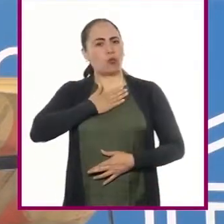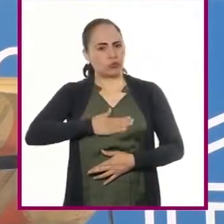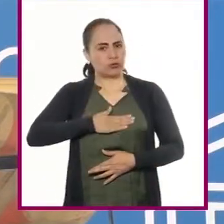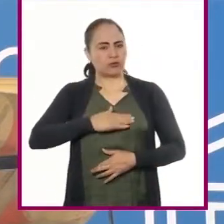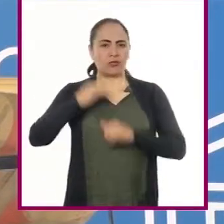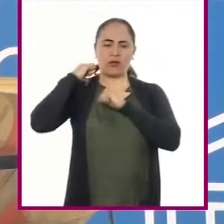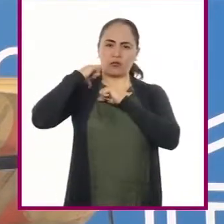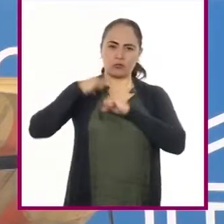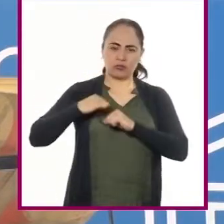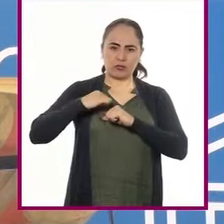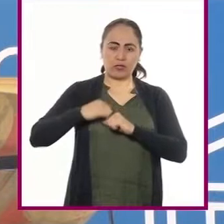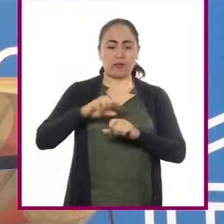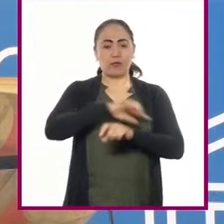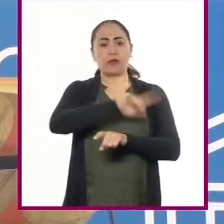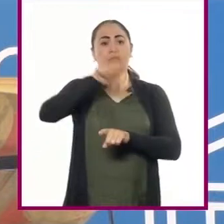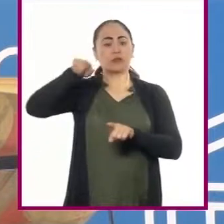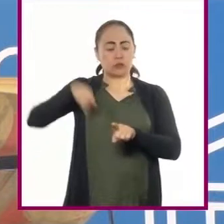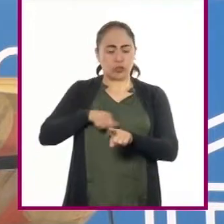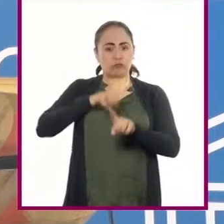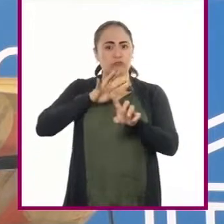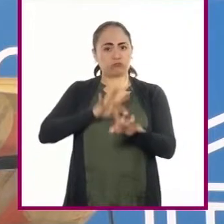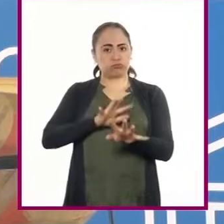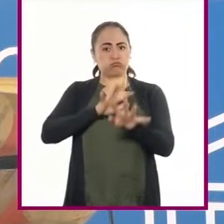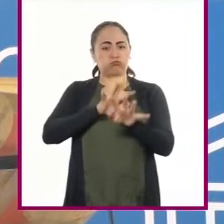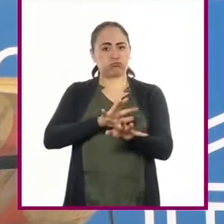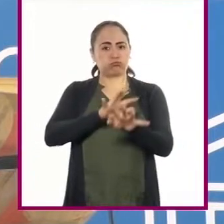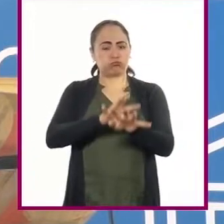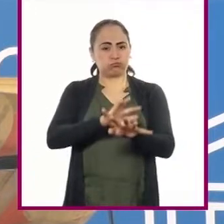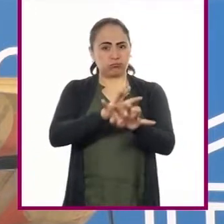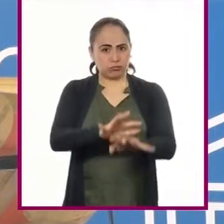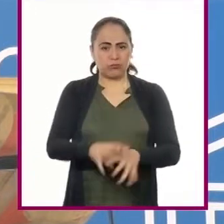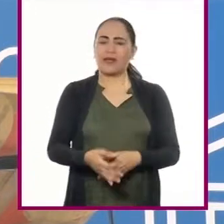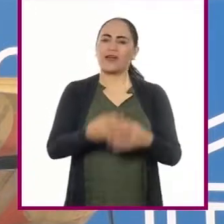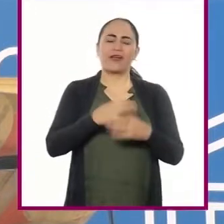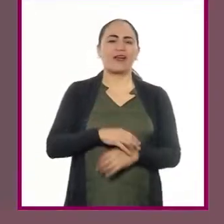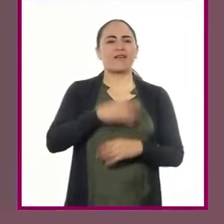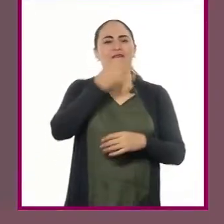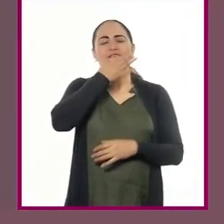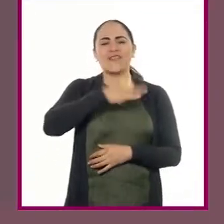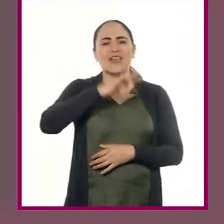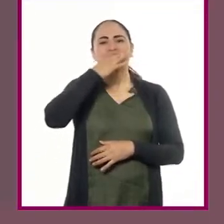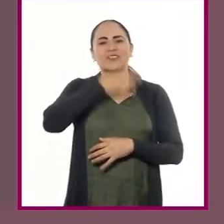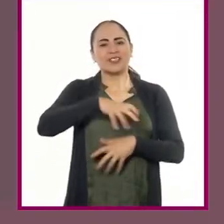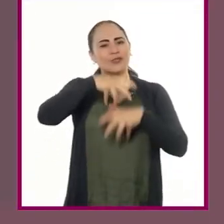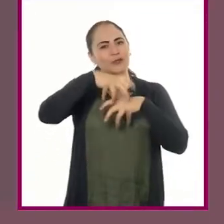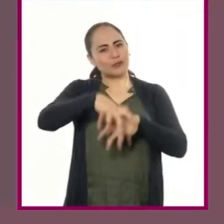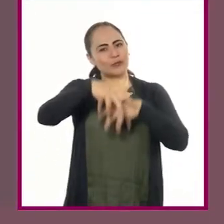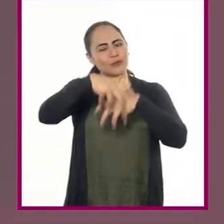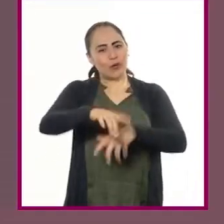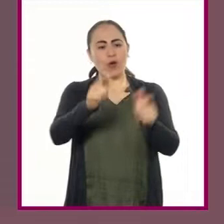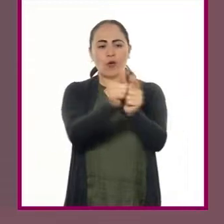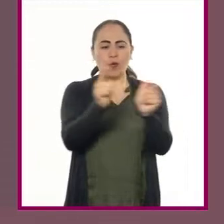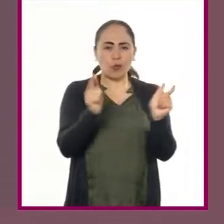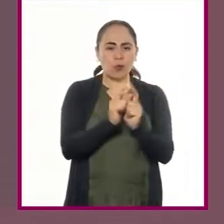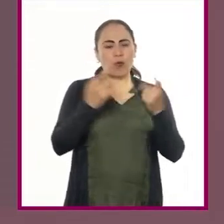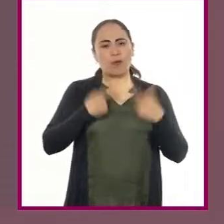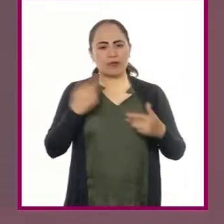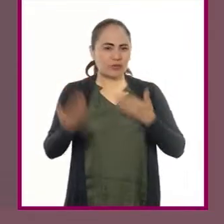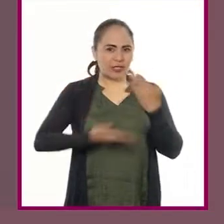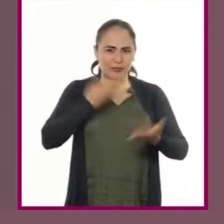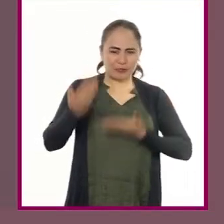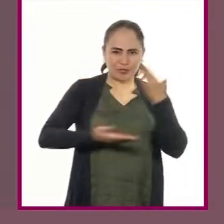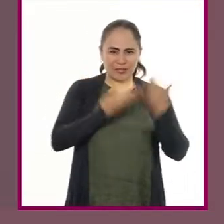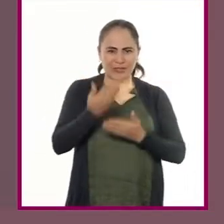Lo seguía una alegre comparsa que marcaba un tono festivo de la celebración. Un grupo de danzantes con disfraces